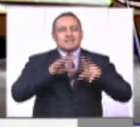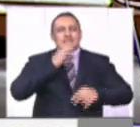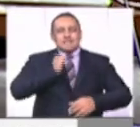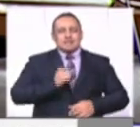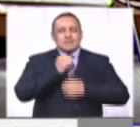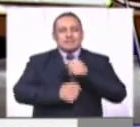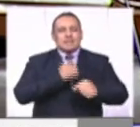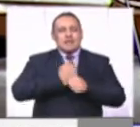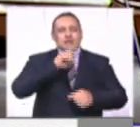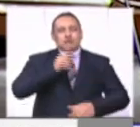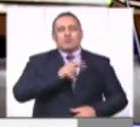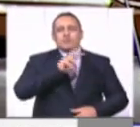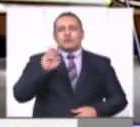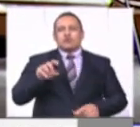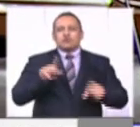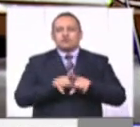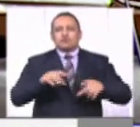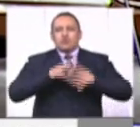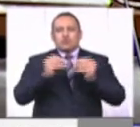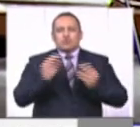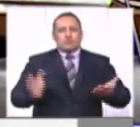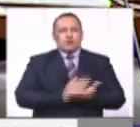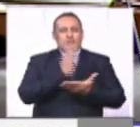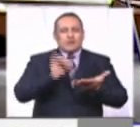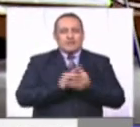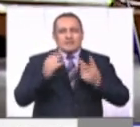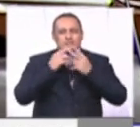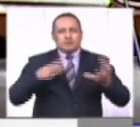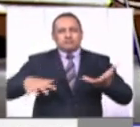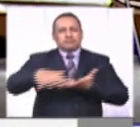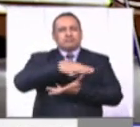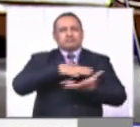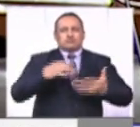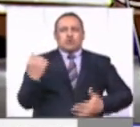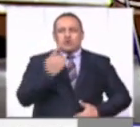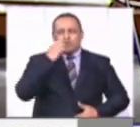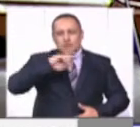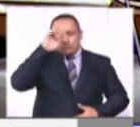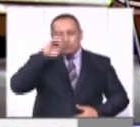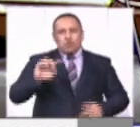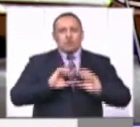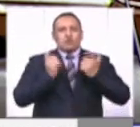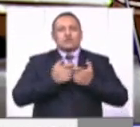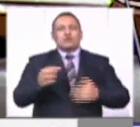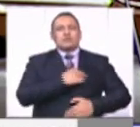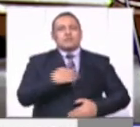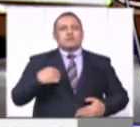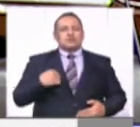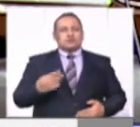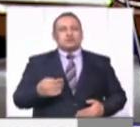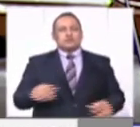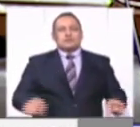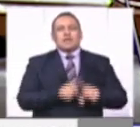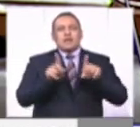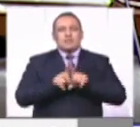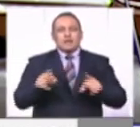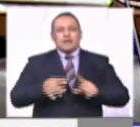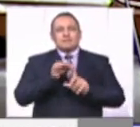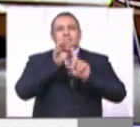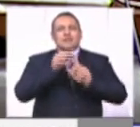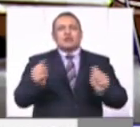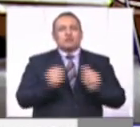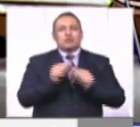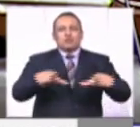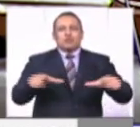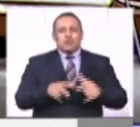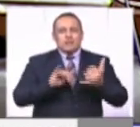2022 toda esta prédica violenta que se había regado y articulado por todo el país a través de los consejos de ministros descentralizados en especial en el sur